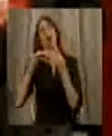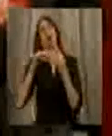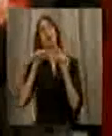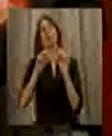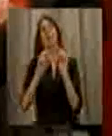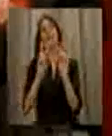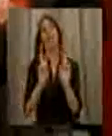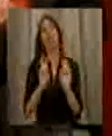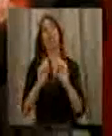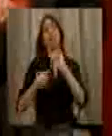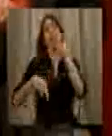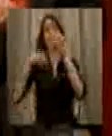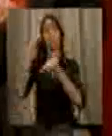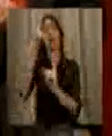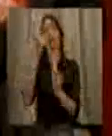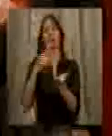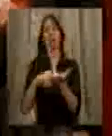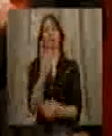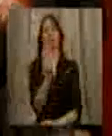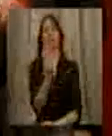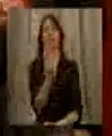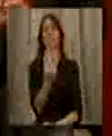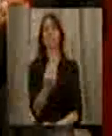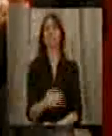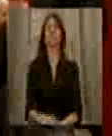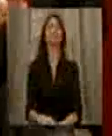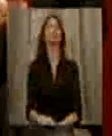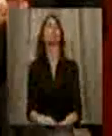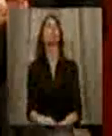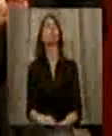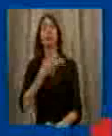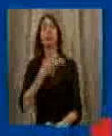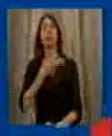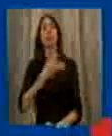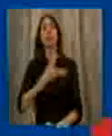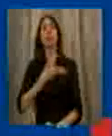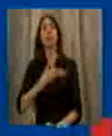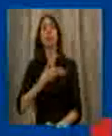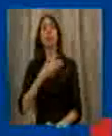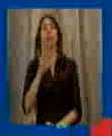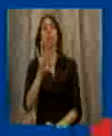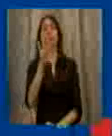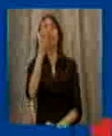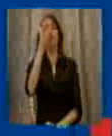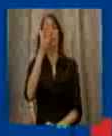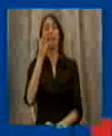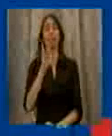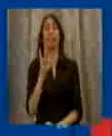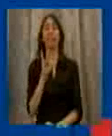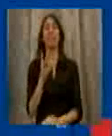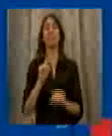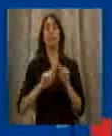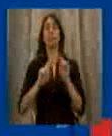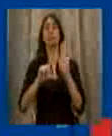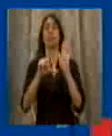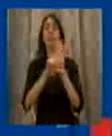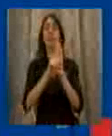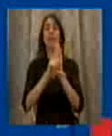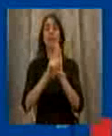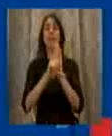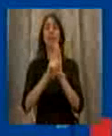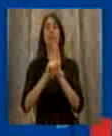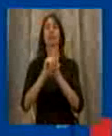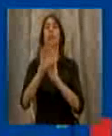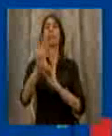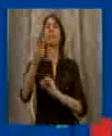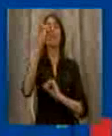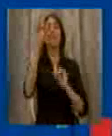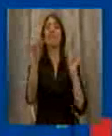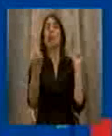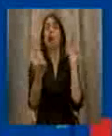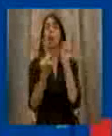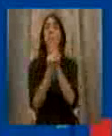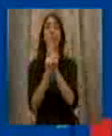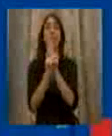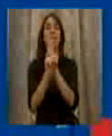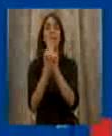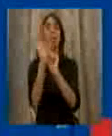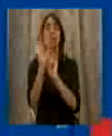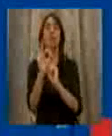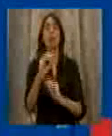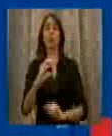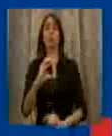año 2013. Tenemos que elegir y finalmente sacar la ley de elección directa de CORES, tenemos